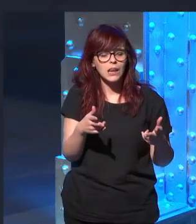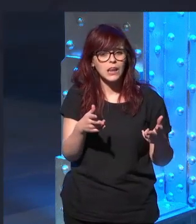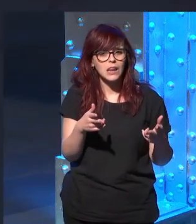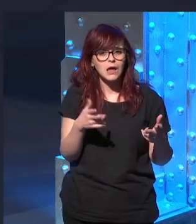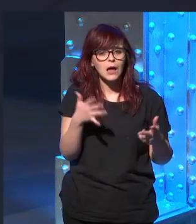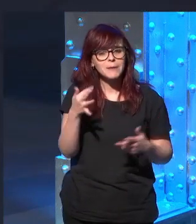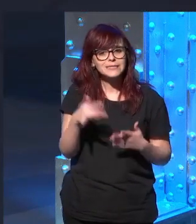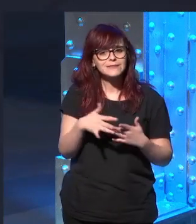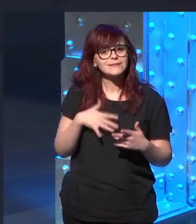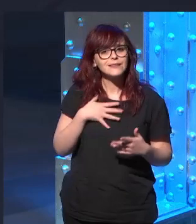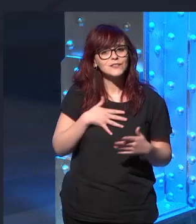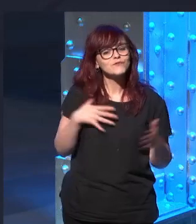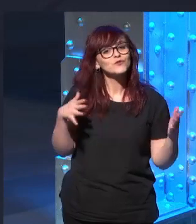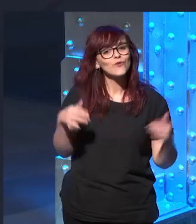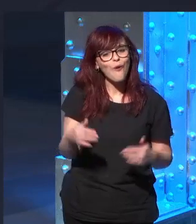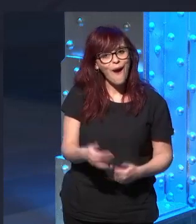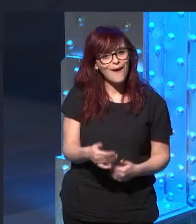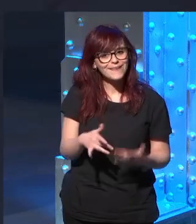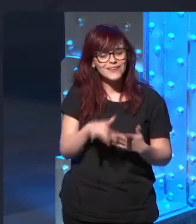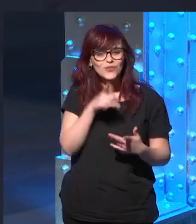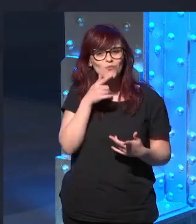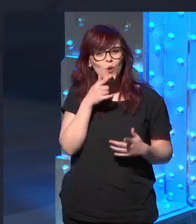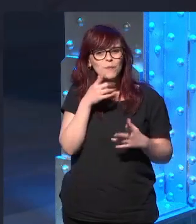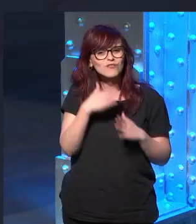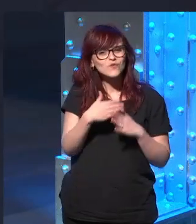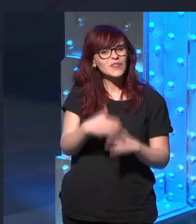Luego nunca estás satisfecho, estás contento pero nunca del todo.